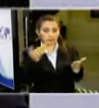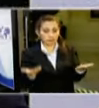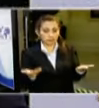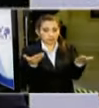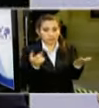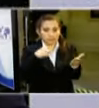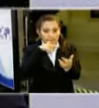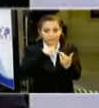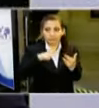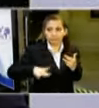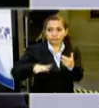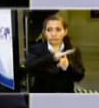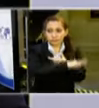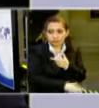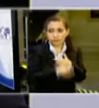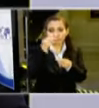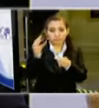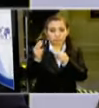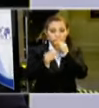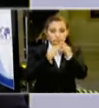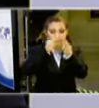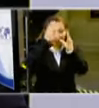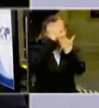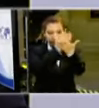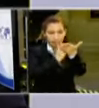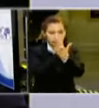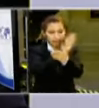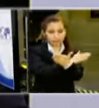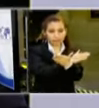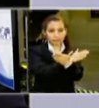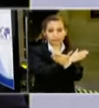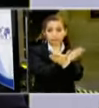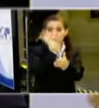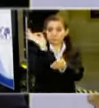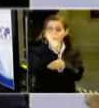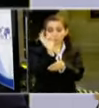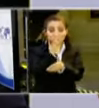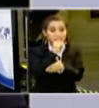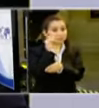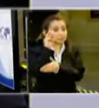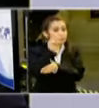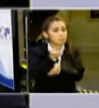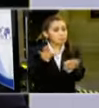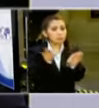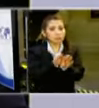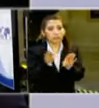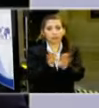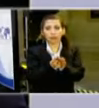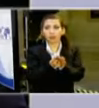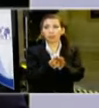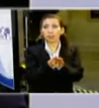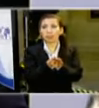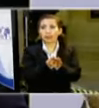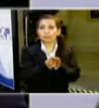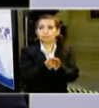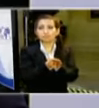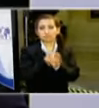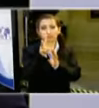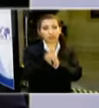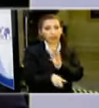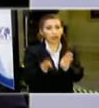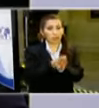la región y en el hemisferio. De otra manera, seguiremos viendo esto como meramente, y no